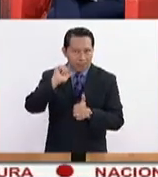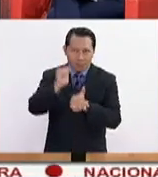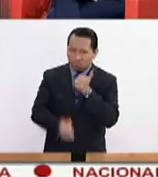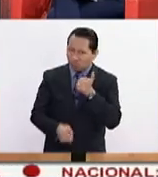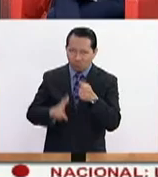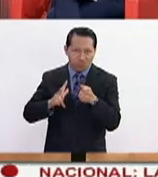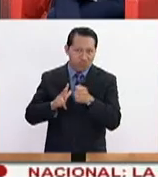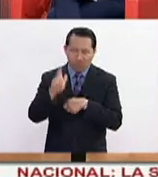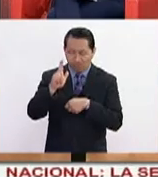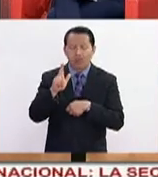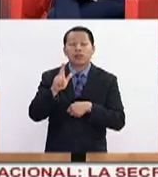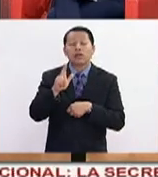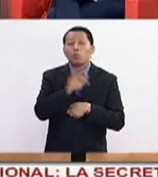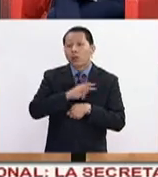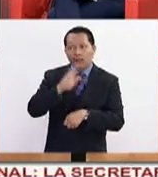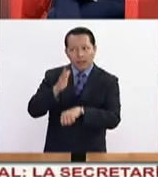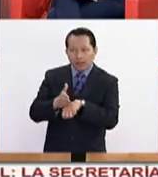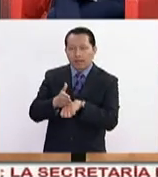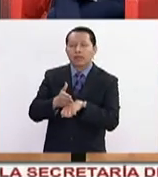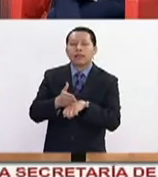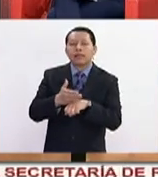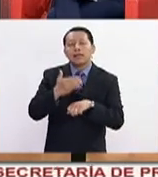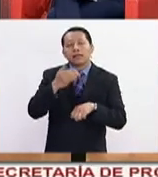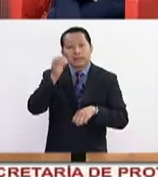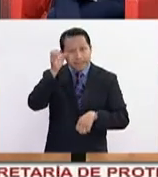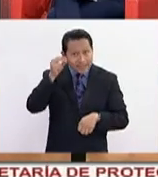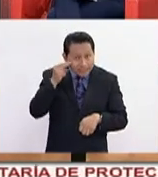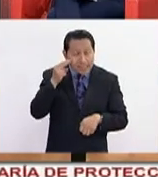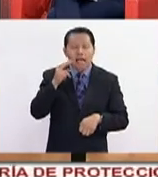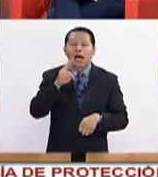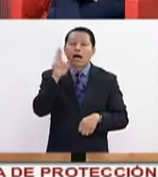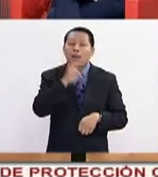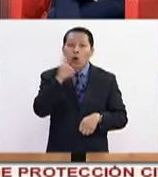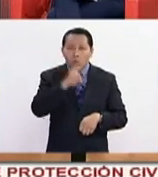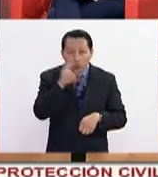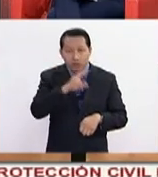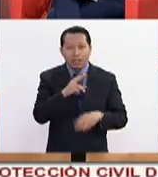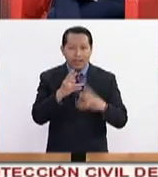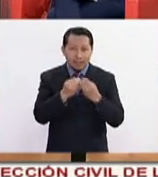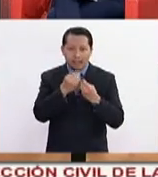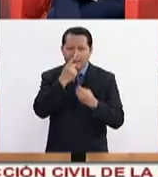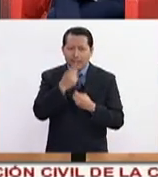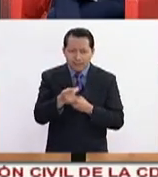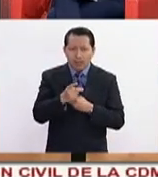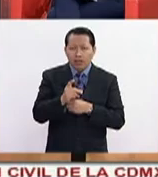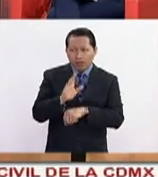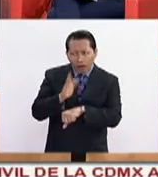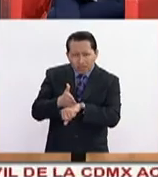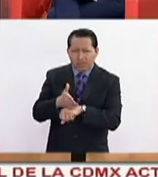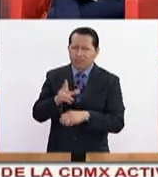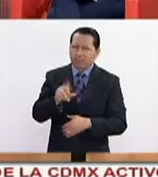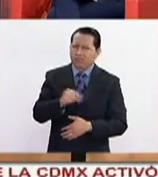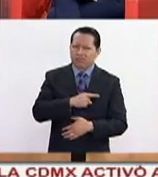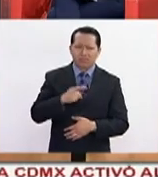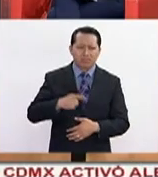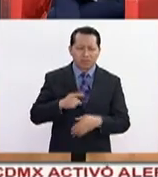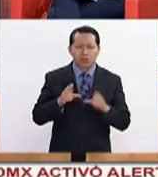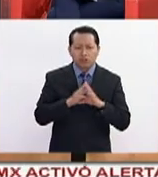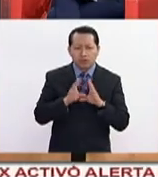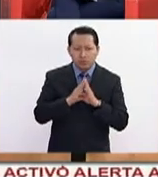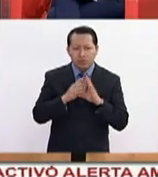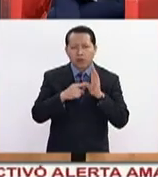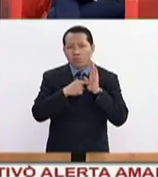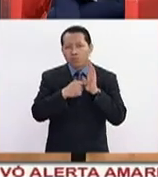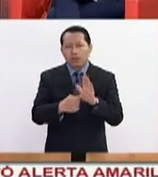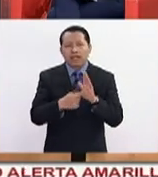sanciones. Y China, y junto con China, Rusia, han dicho, es que ya las sanciones ya no son viables, han demostrado